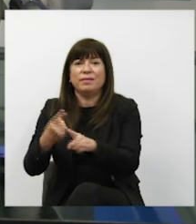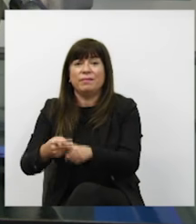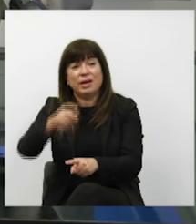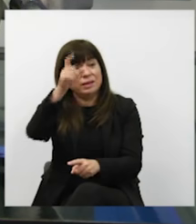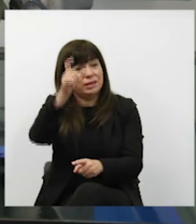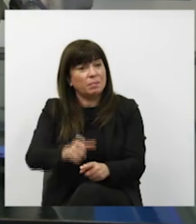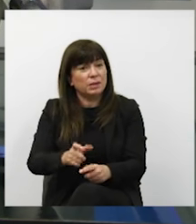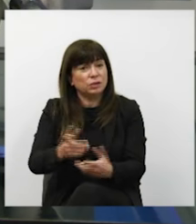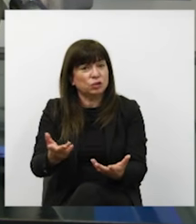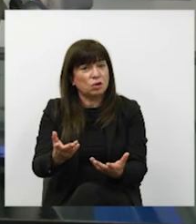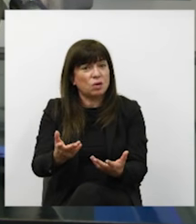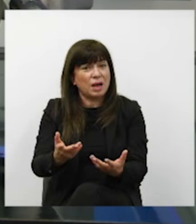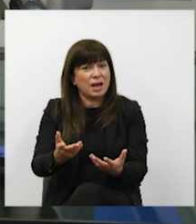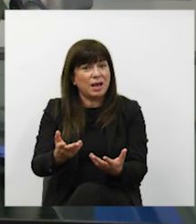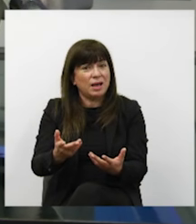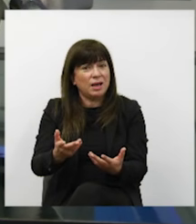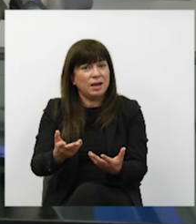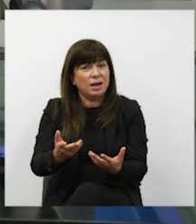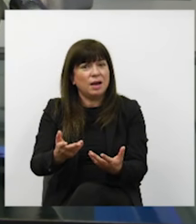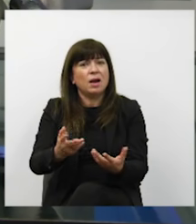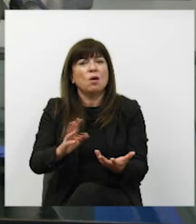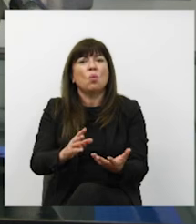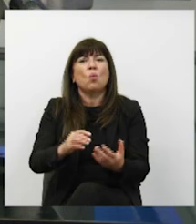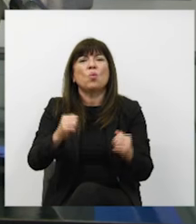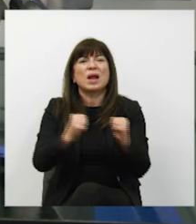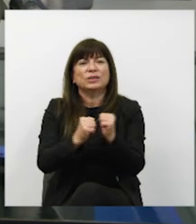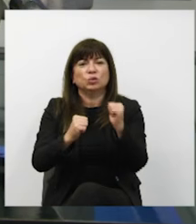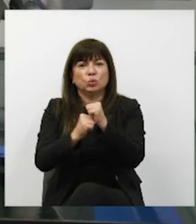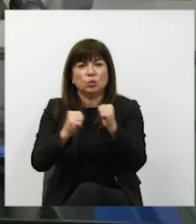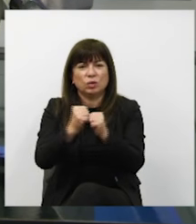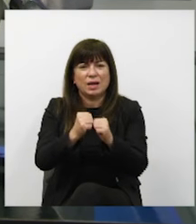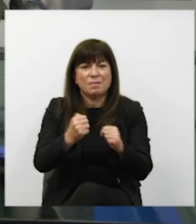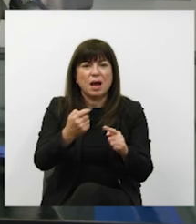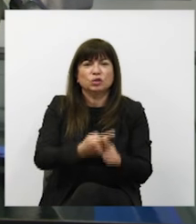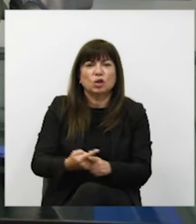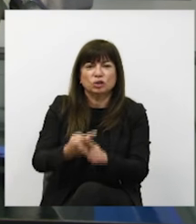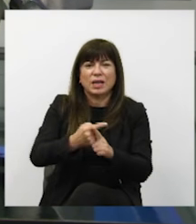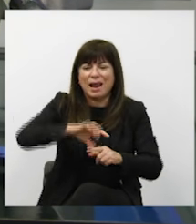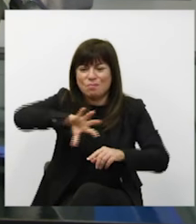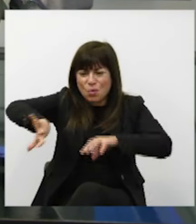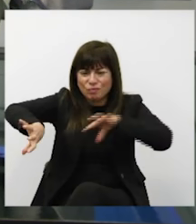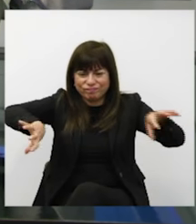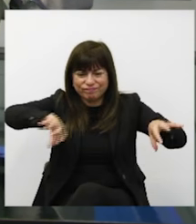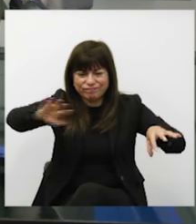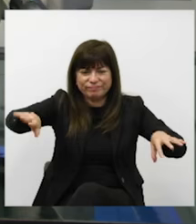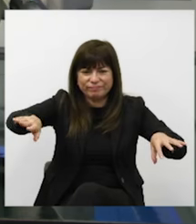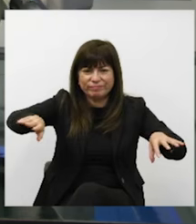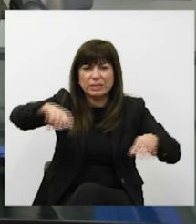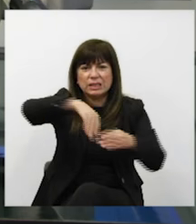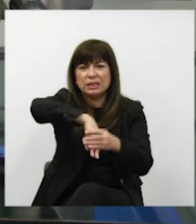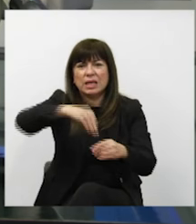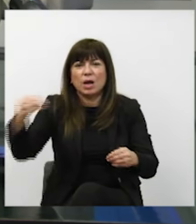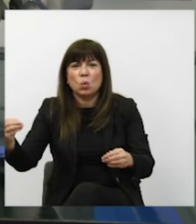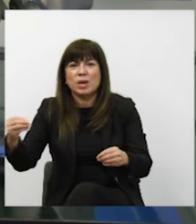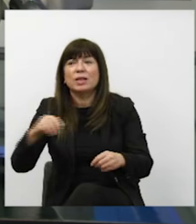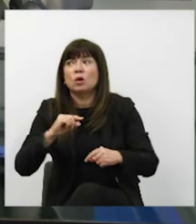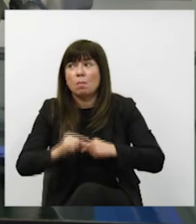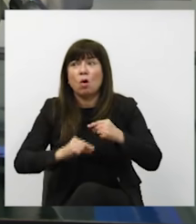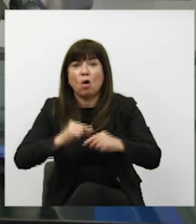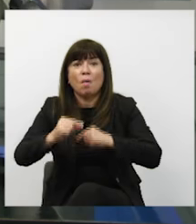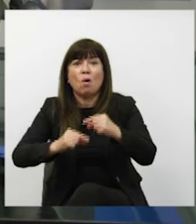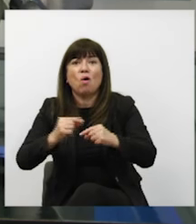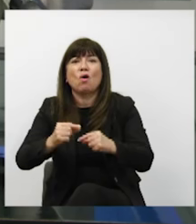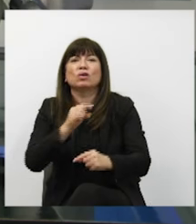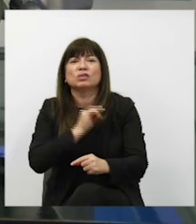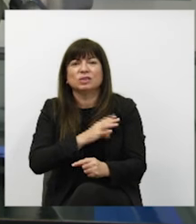Robinson, había dejado un tejido social y una estructura institucional muy segregadora, muy excluyente. Y poco a poco Chile se